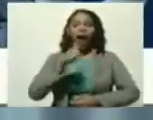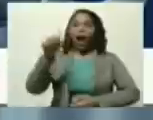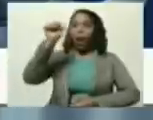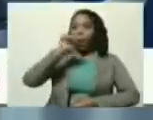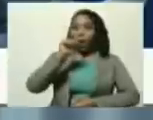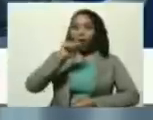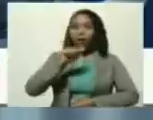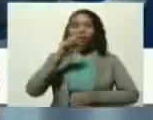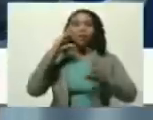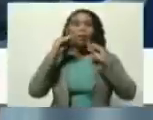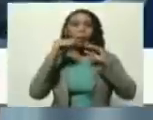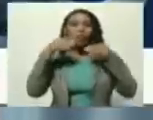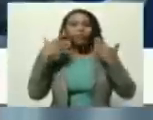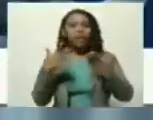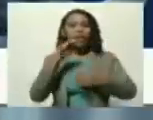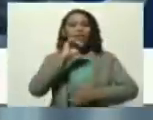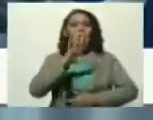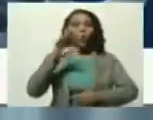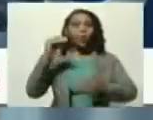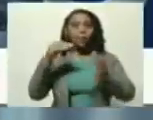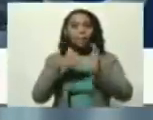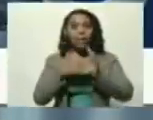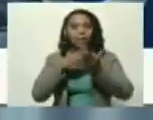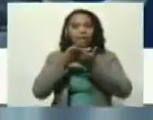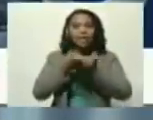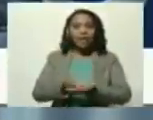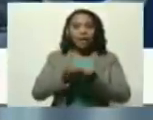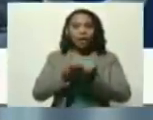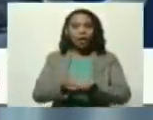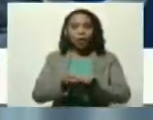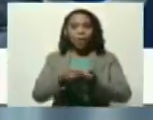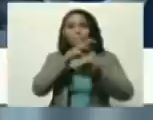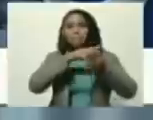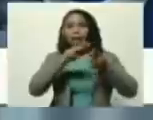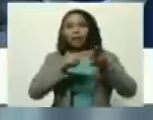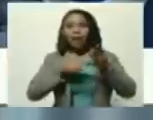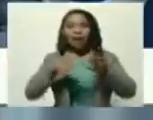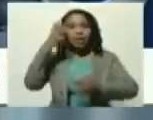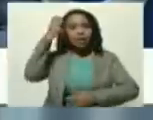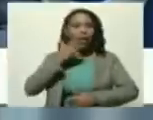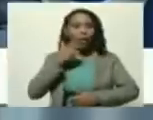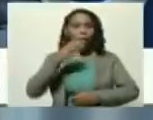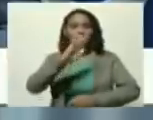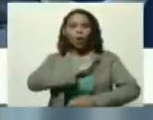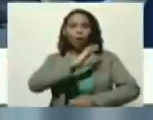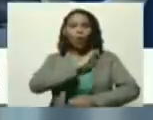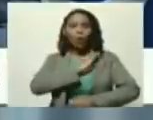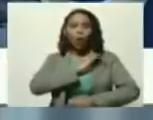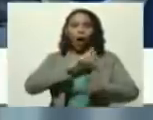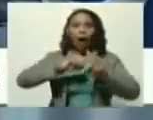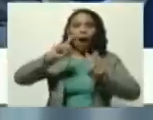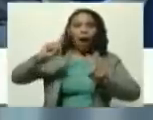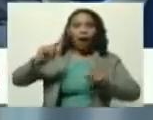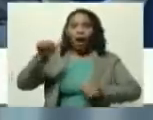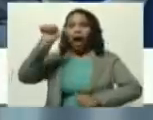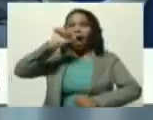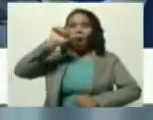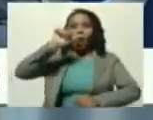Estamos hablando de 50 mil kilos de material ferroso perteneciente a Hidrocapital.